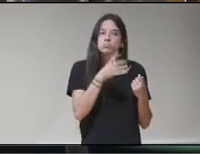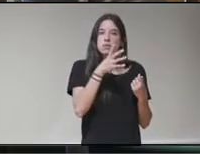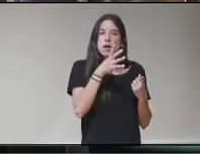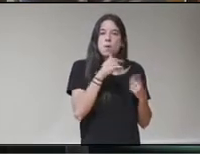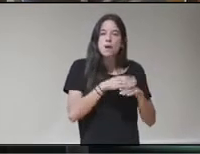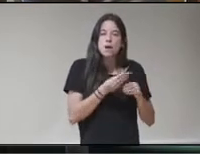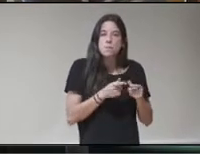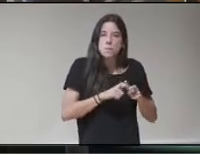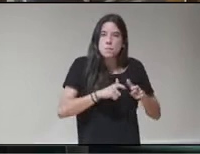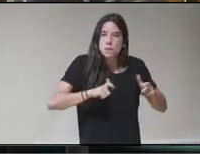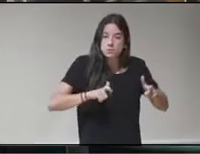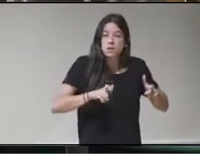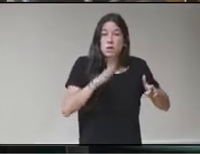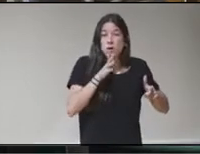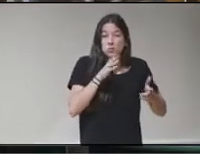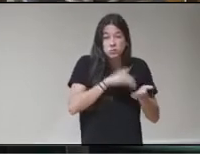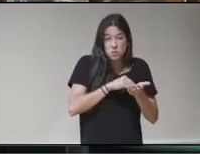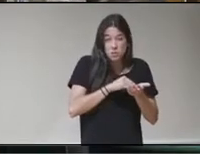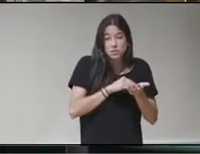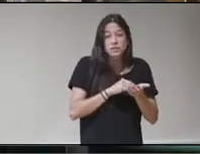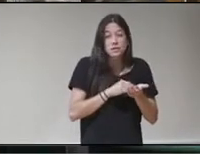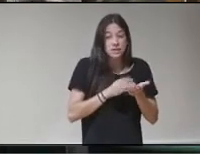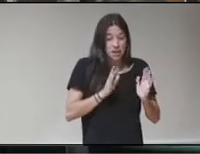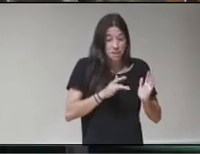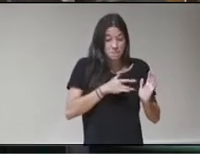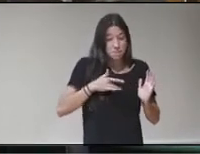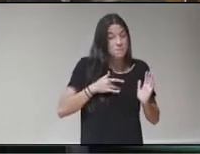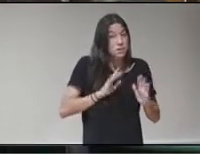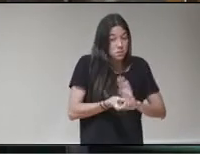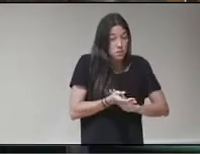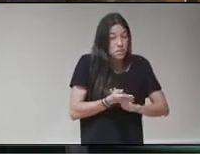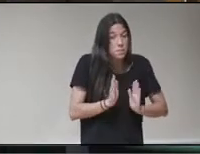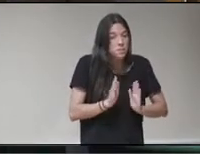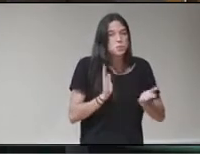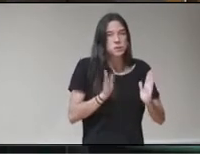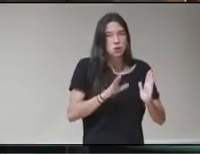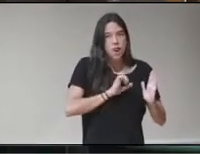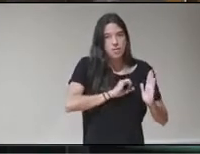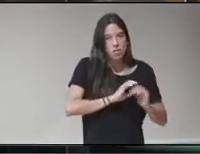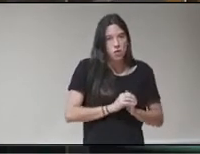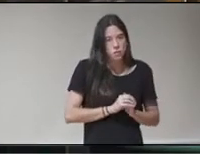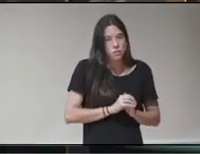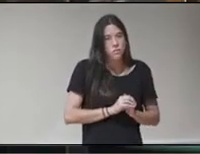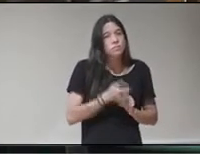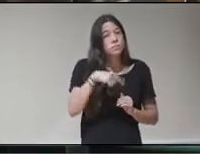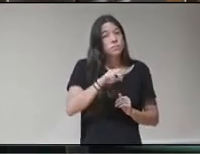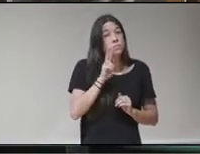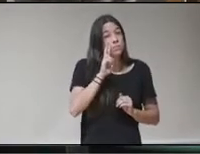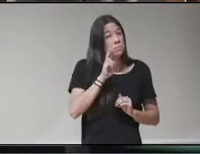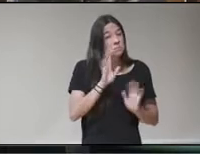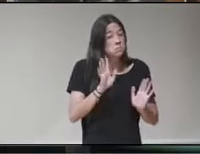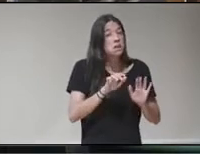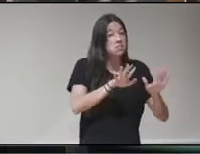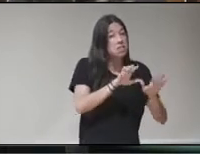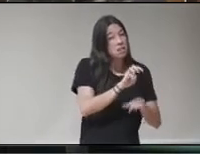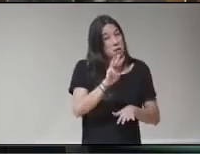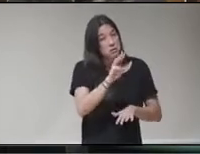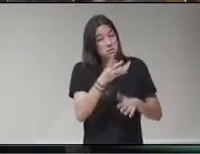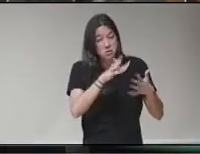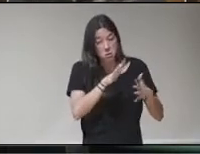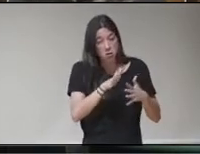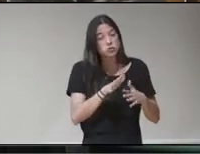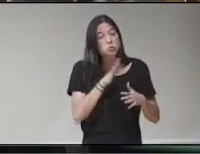por eso queda restringida su presencia a la lactación. No son muchos los que llevamos a encontrar, 10 elevado a 3 o por ahí